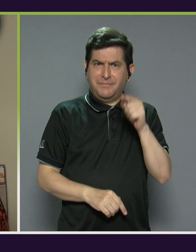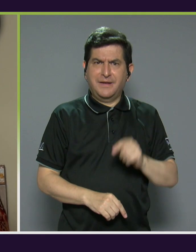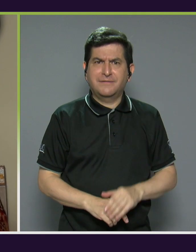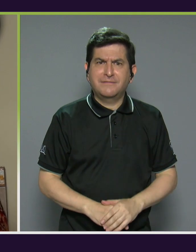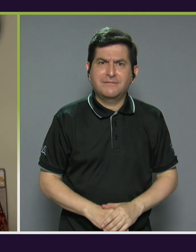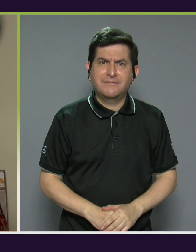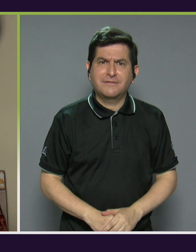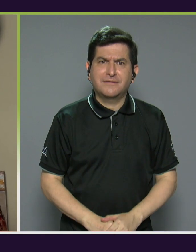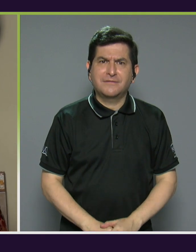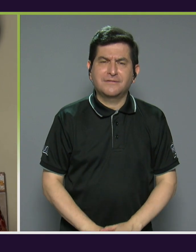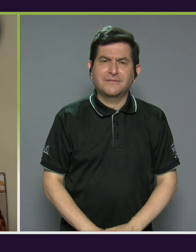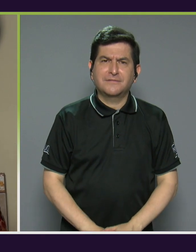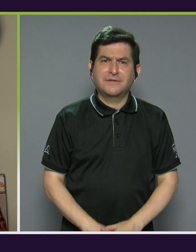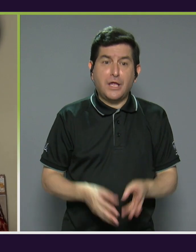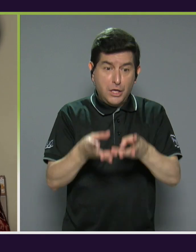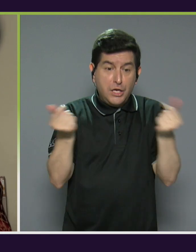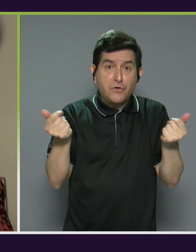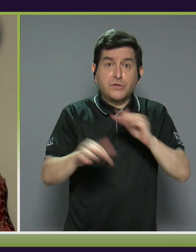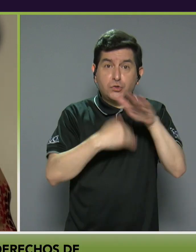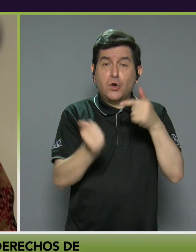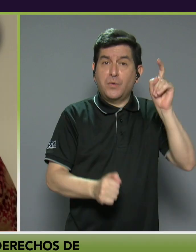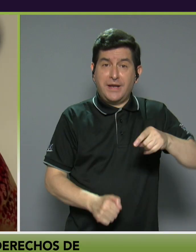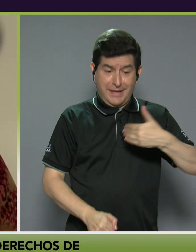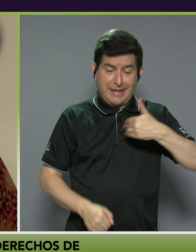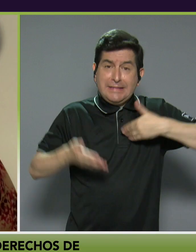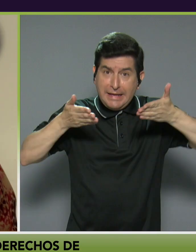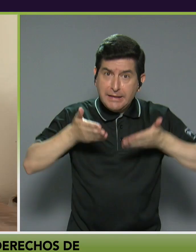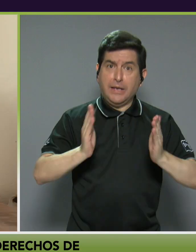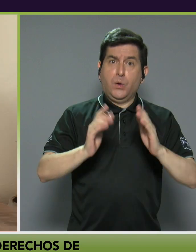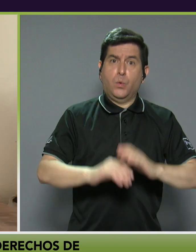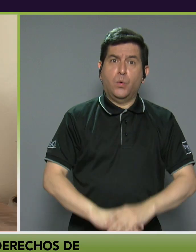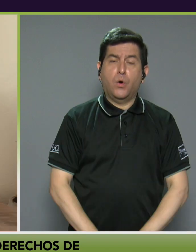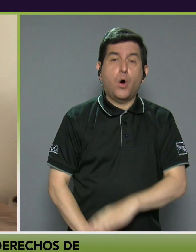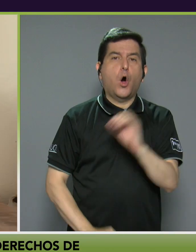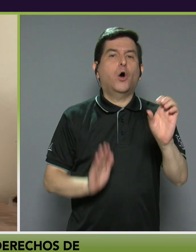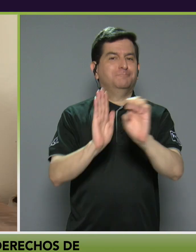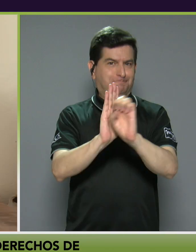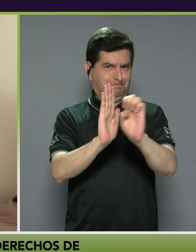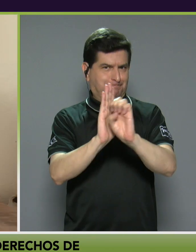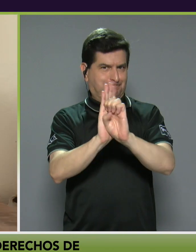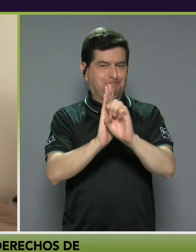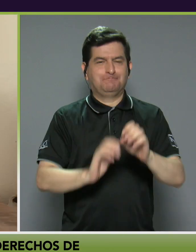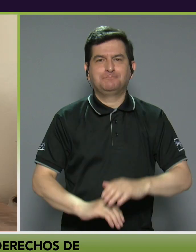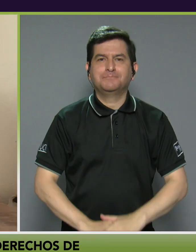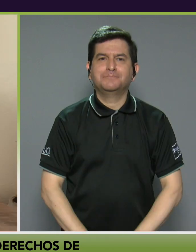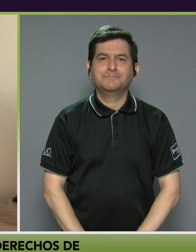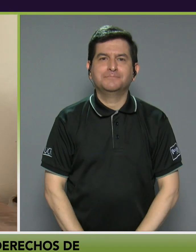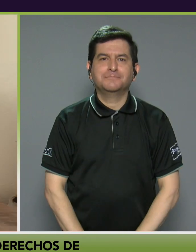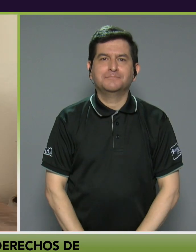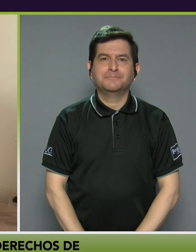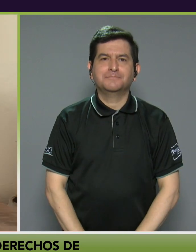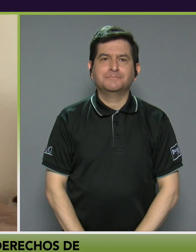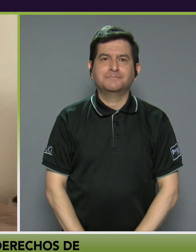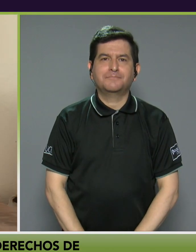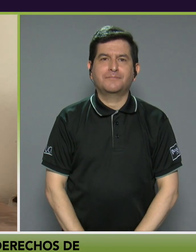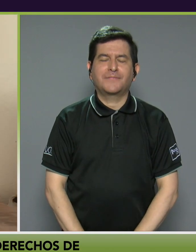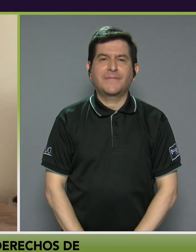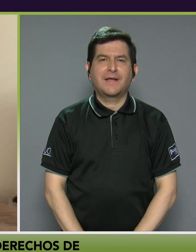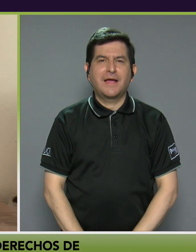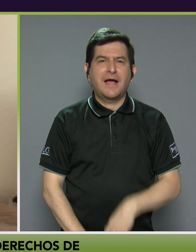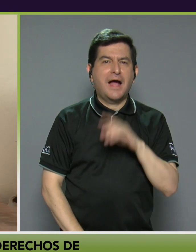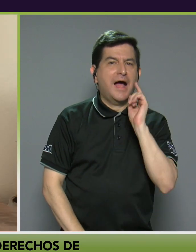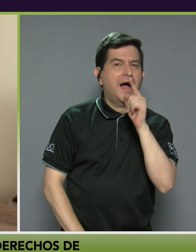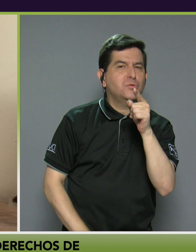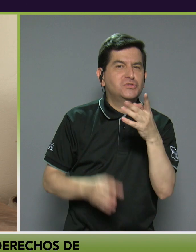poder resolver cualquier necesidad de su hijo. O por ejemplo, cuando te quieren prohibir